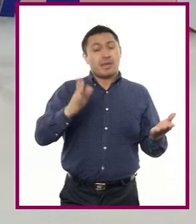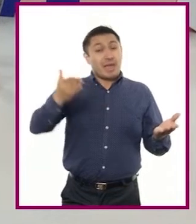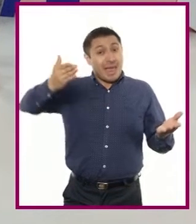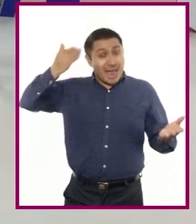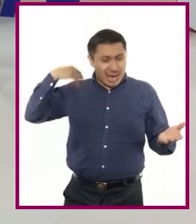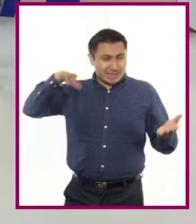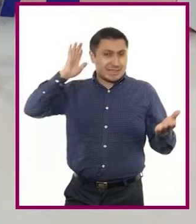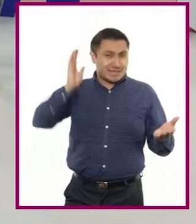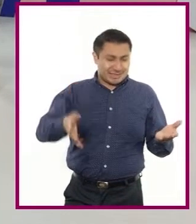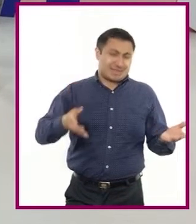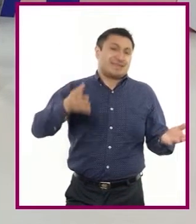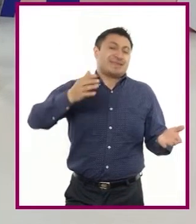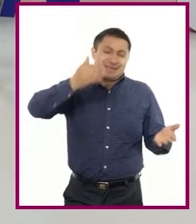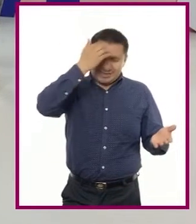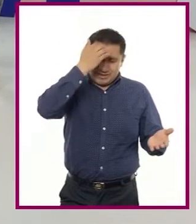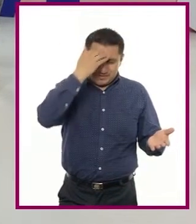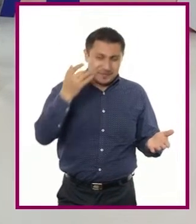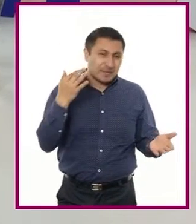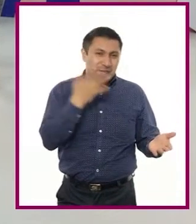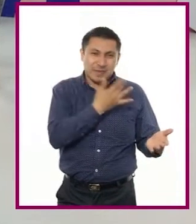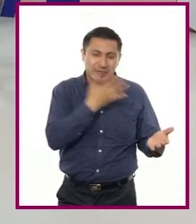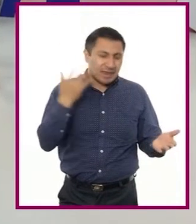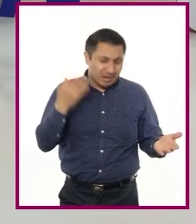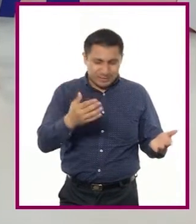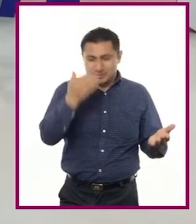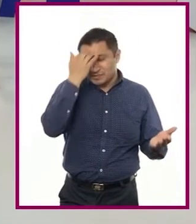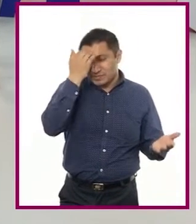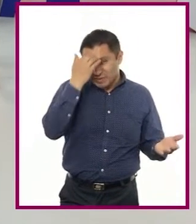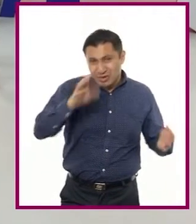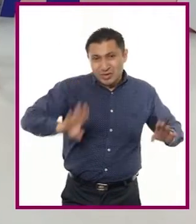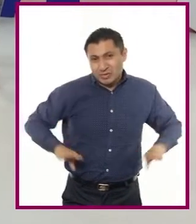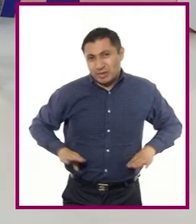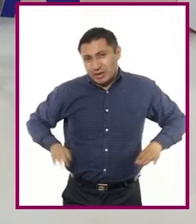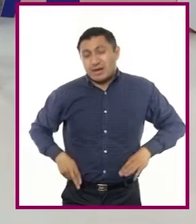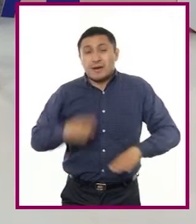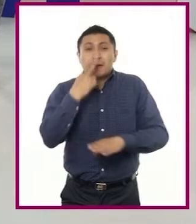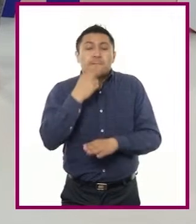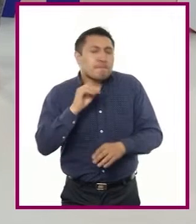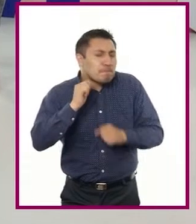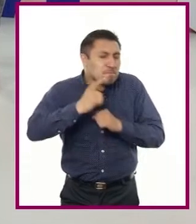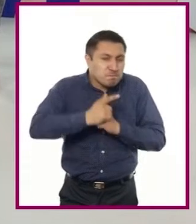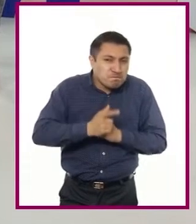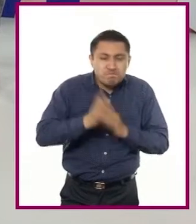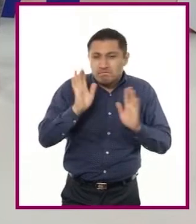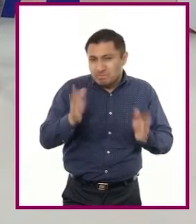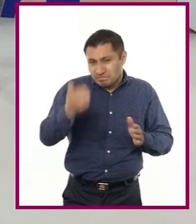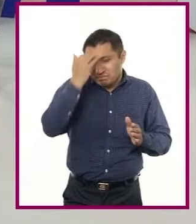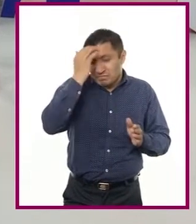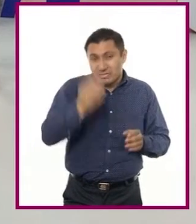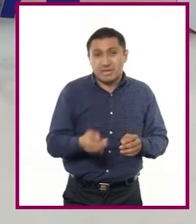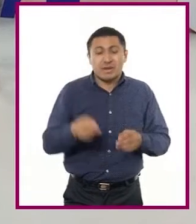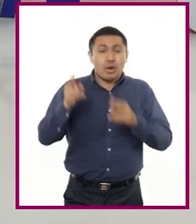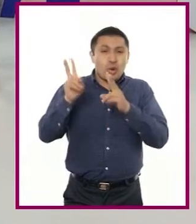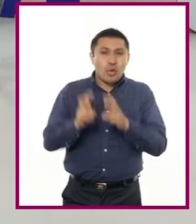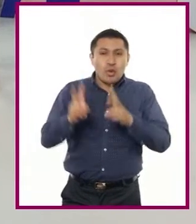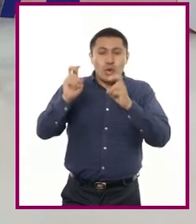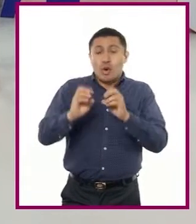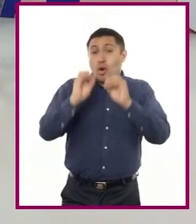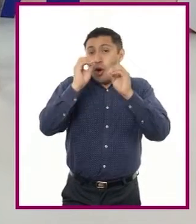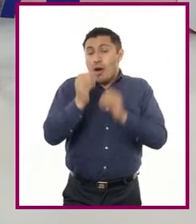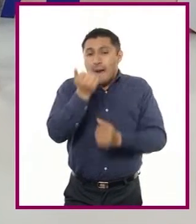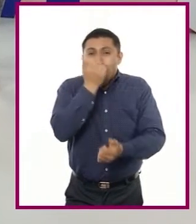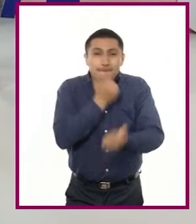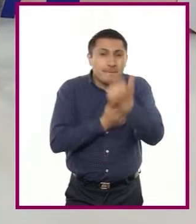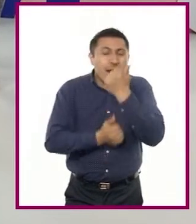probado todas con anterioridad. Conoces su sabor, su dulzura o acidez, los nutrientes o azúcares que